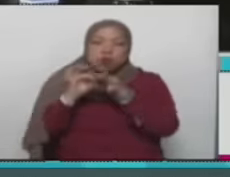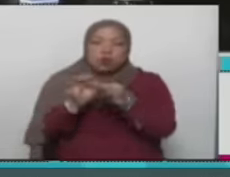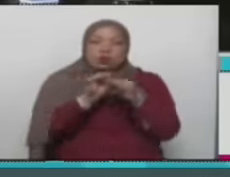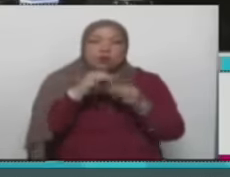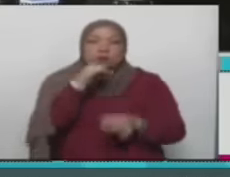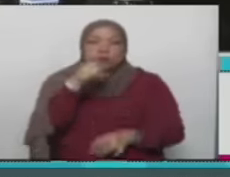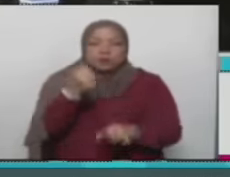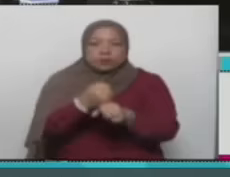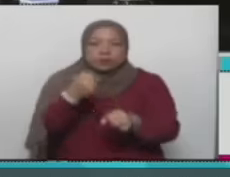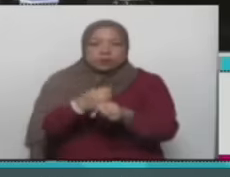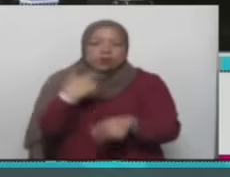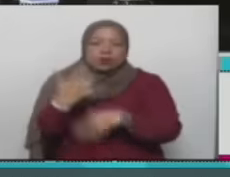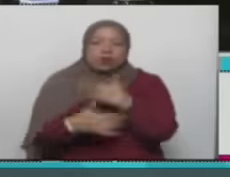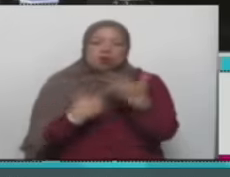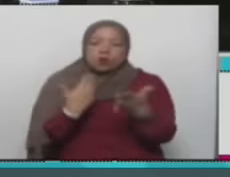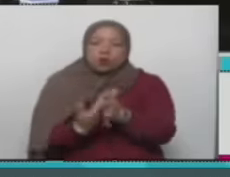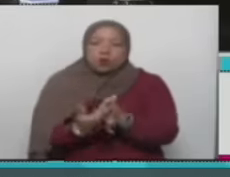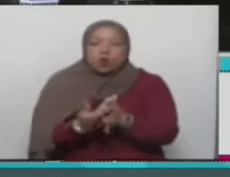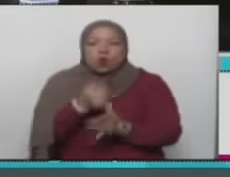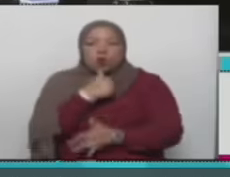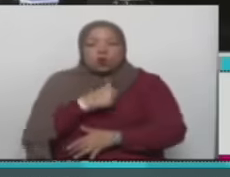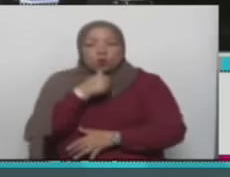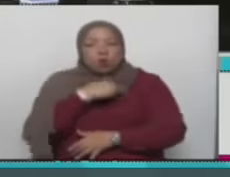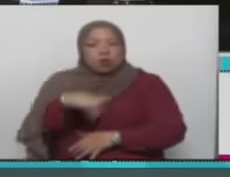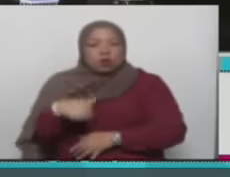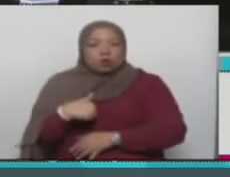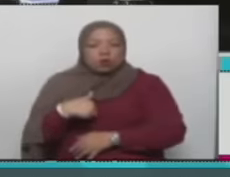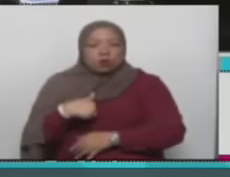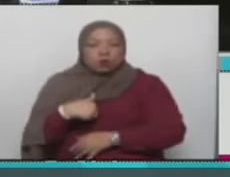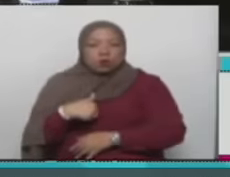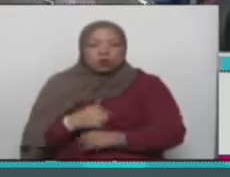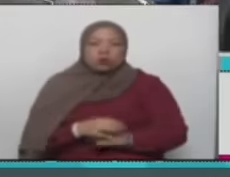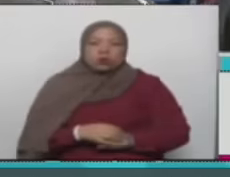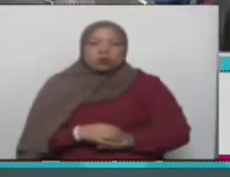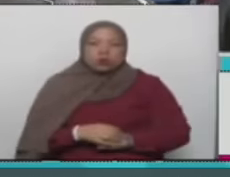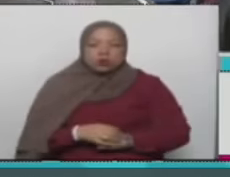cívico-militar-policial. No nos subestimen más.